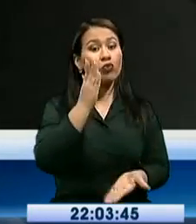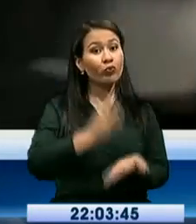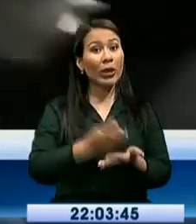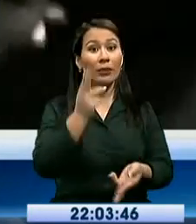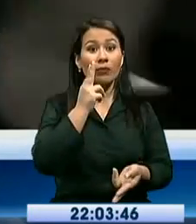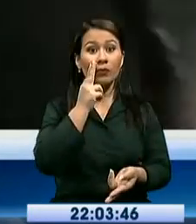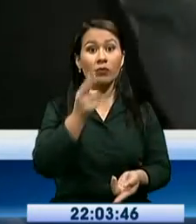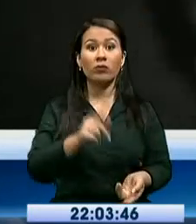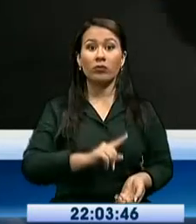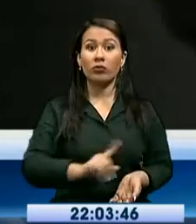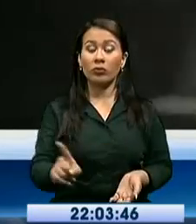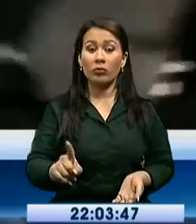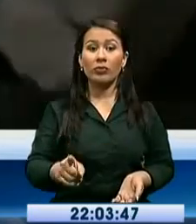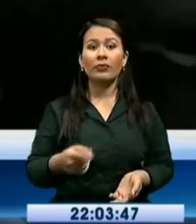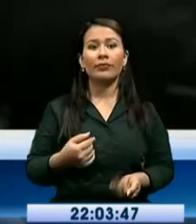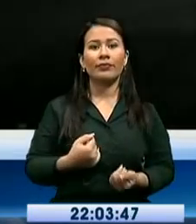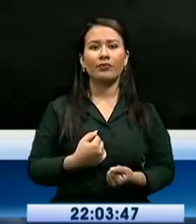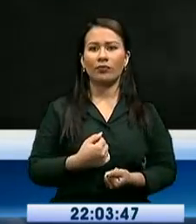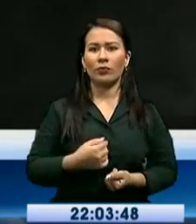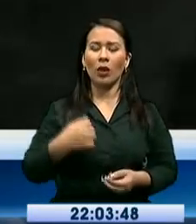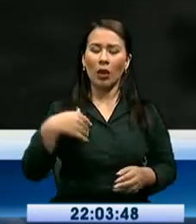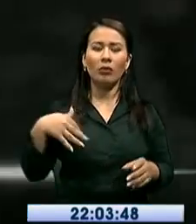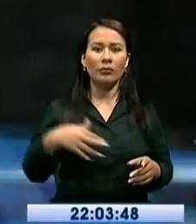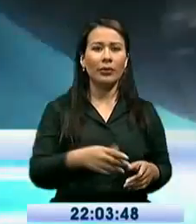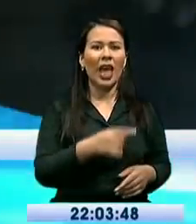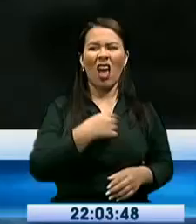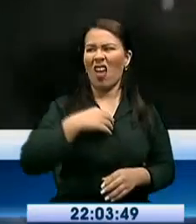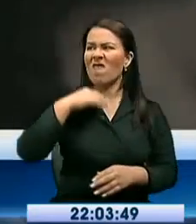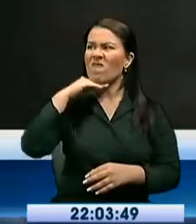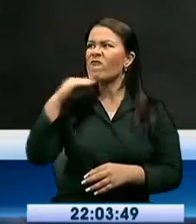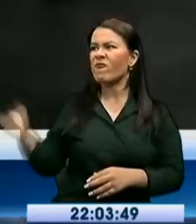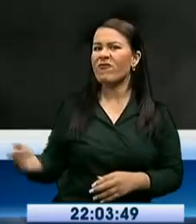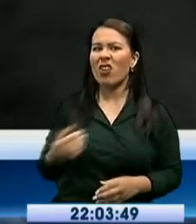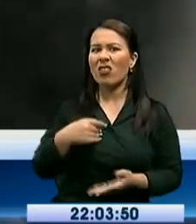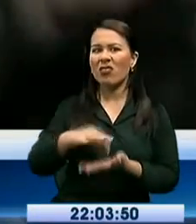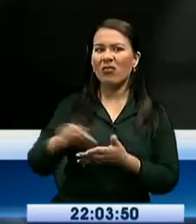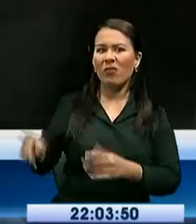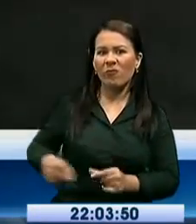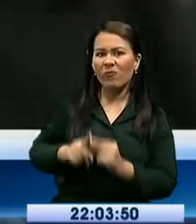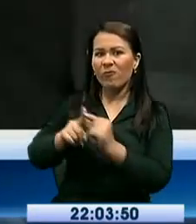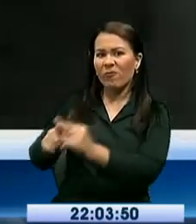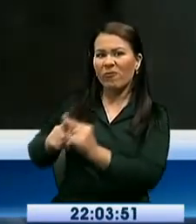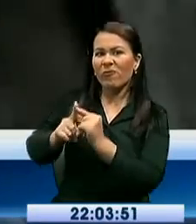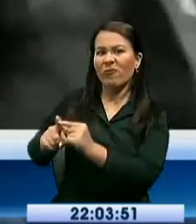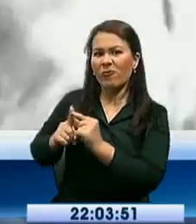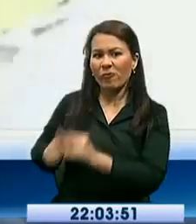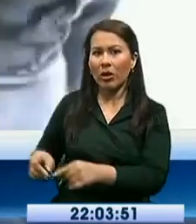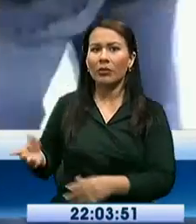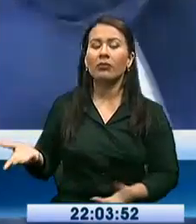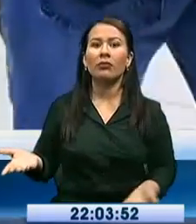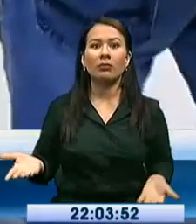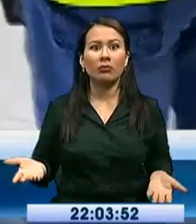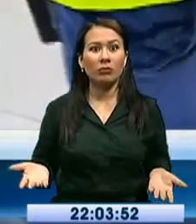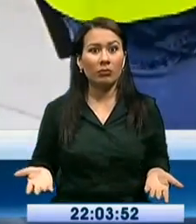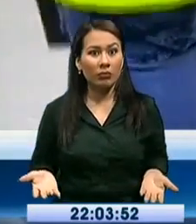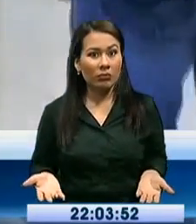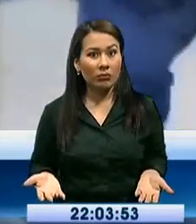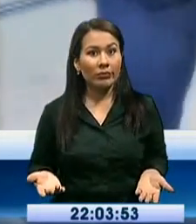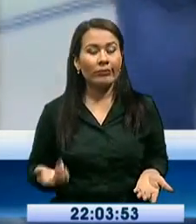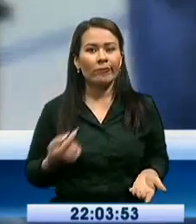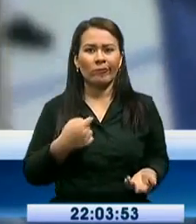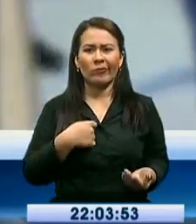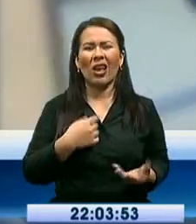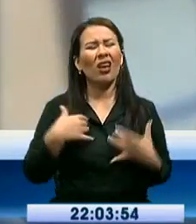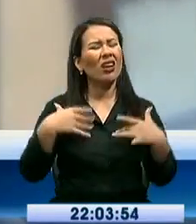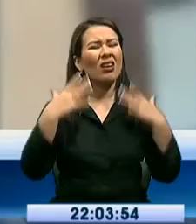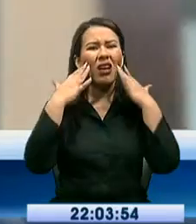hablarle. El tipo dijo que sí, que no me meta con él, nada, comenzó a amenazarme con una entenada que tiene él. Se vio tan comprometido a terminar con